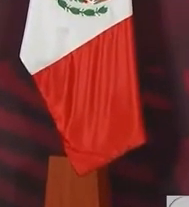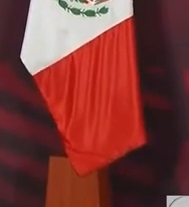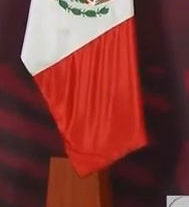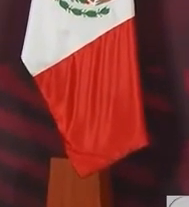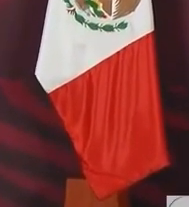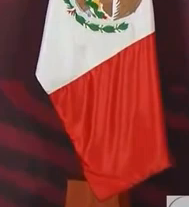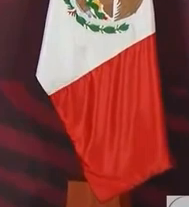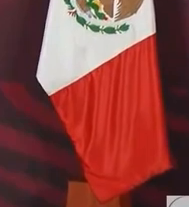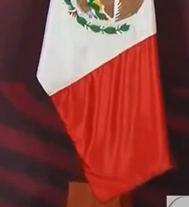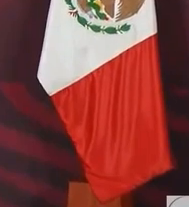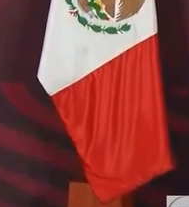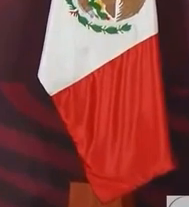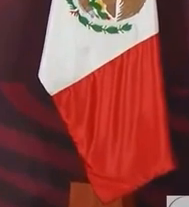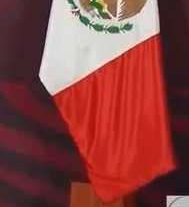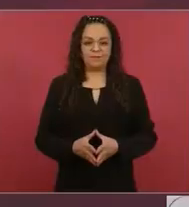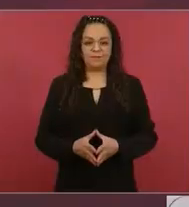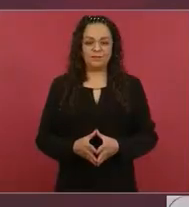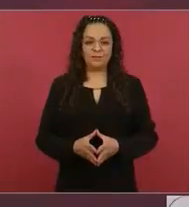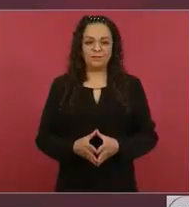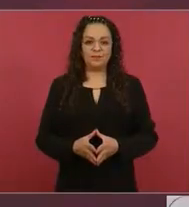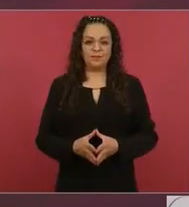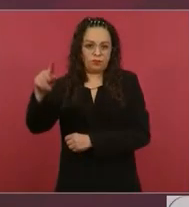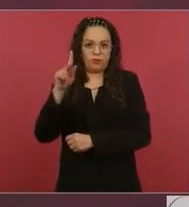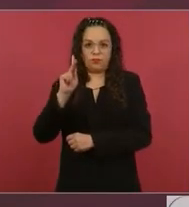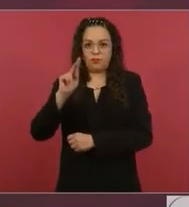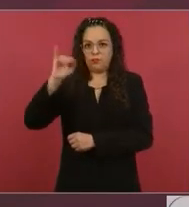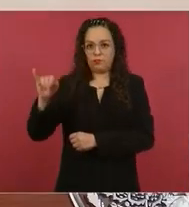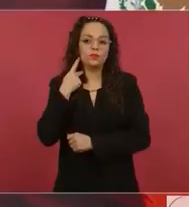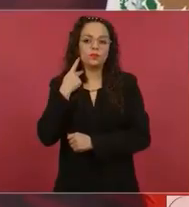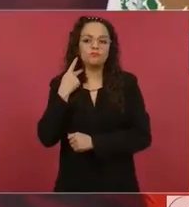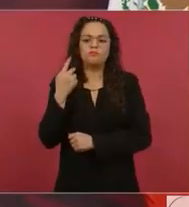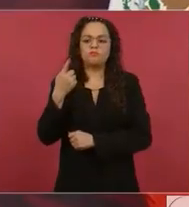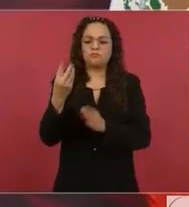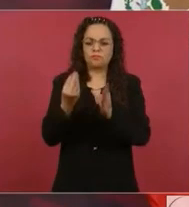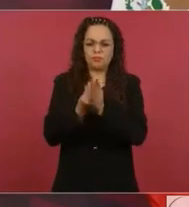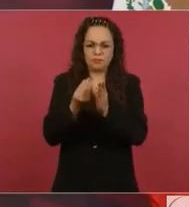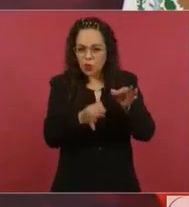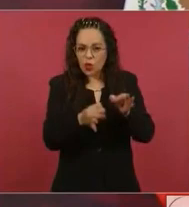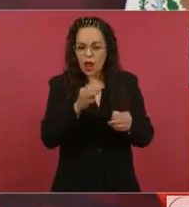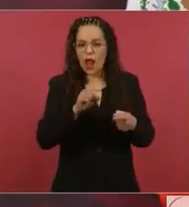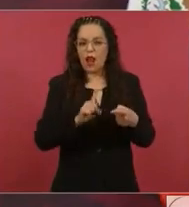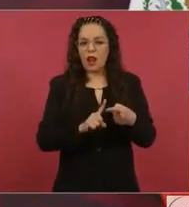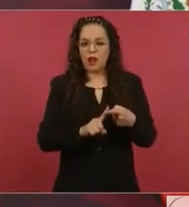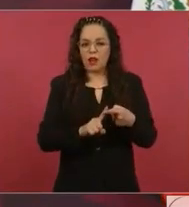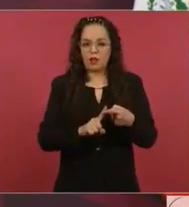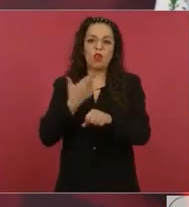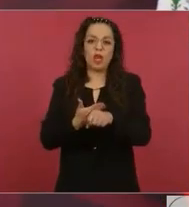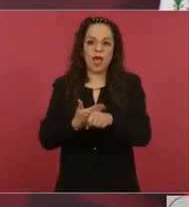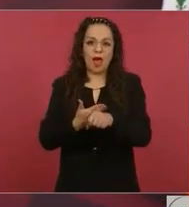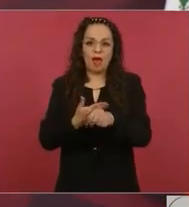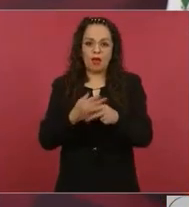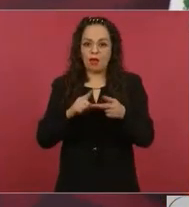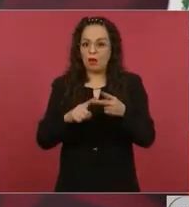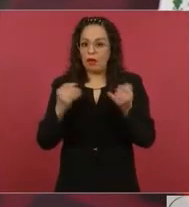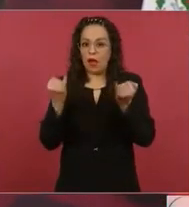luego Zedillo, les entregan el Poder Judicial al PAN. Bueno, le entregaron hasta la Procuraduría en